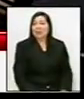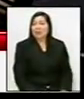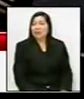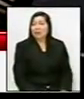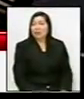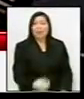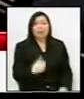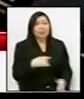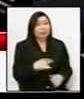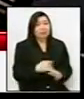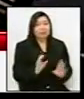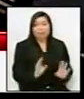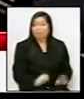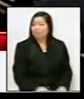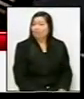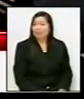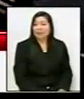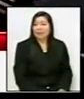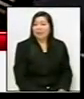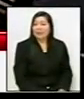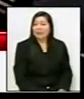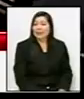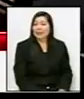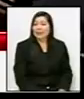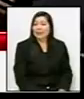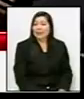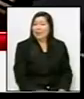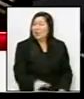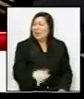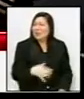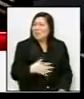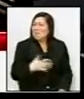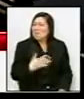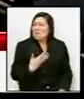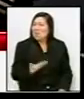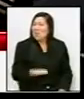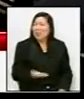así, yo voy a votar con observaciones. Es absolutamente